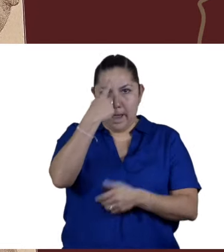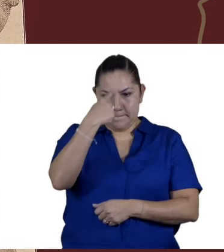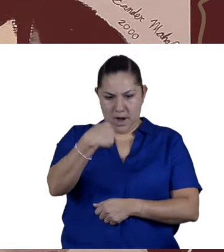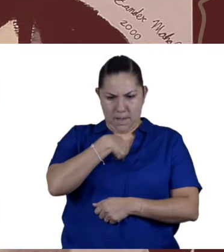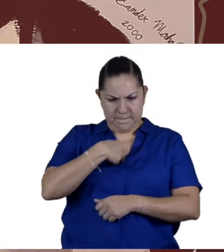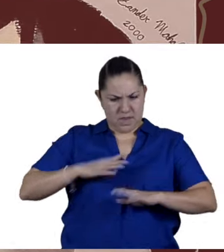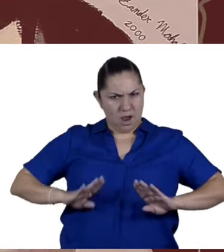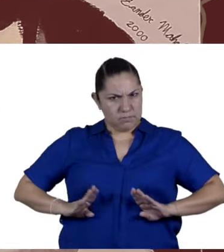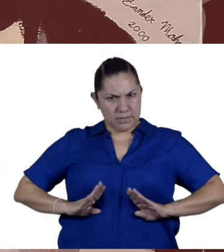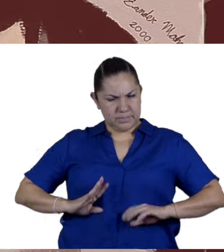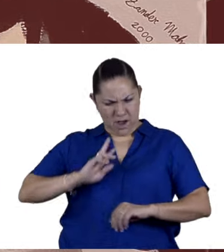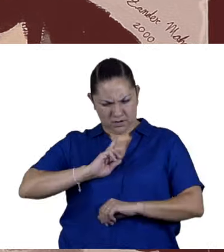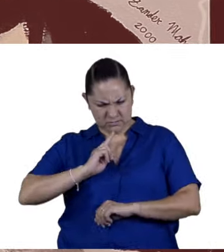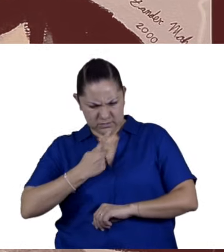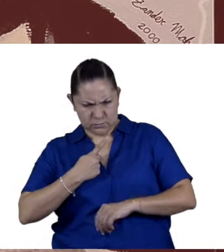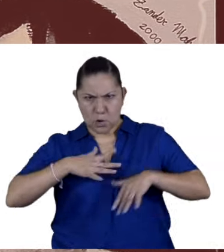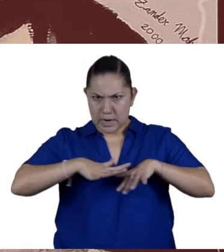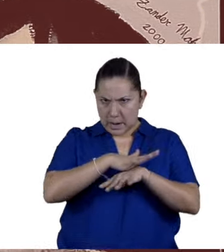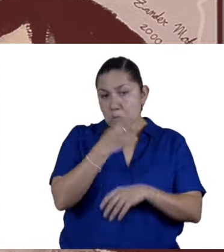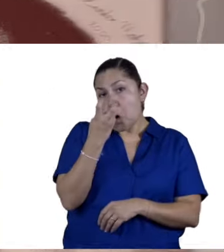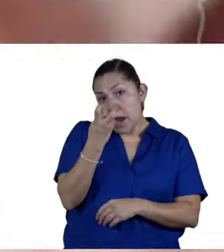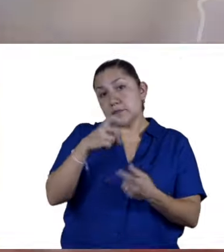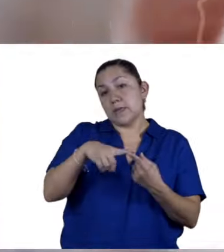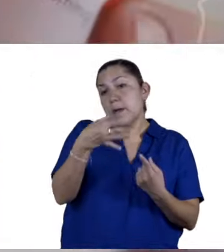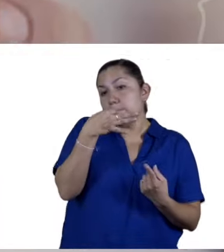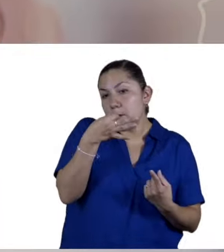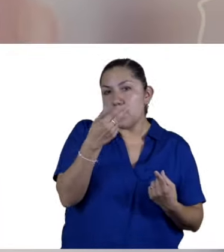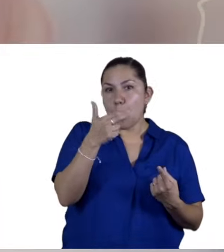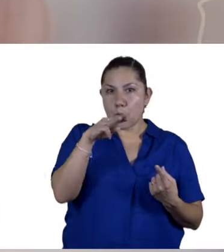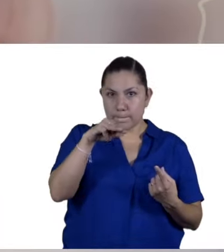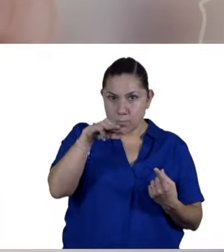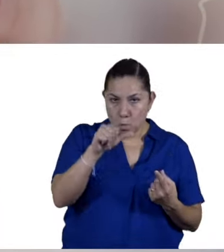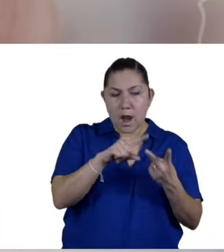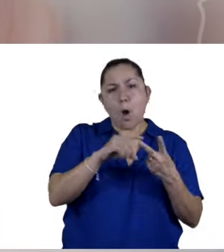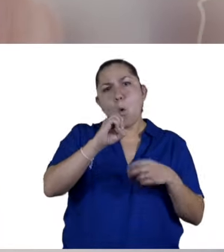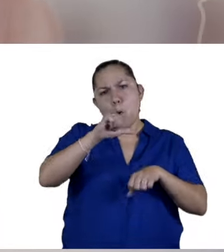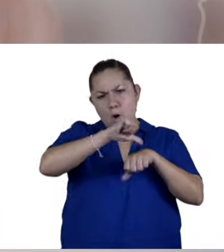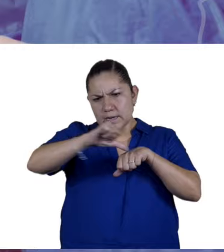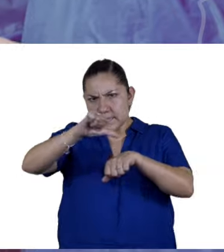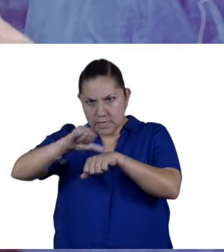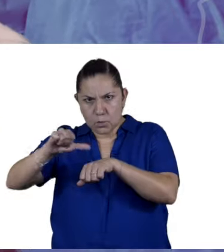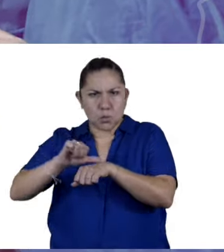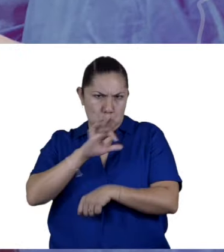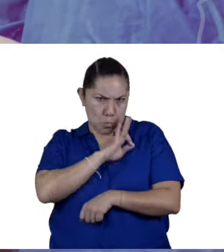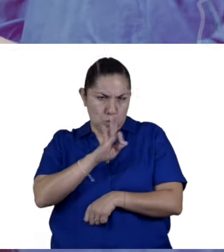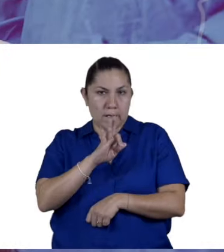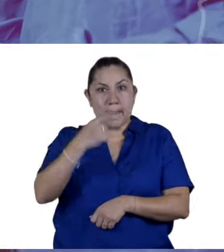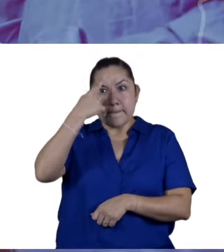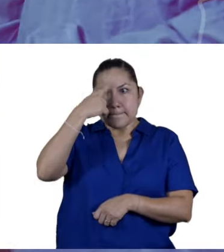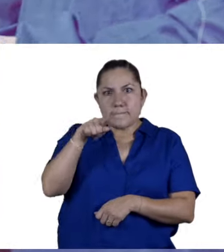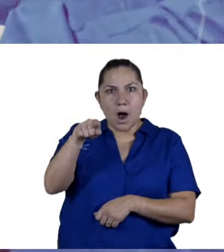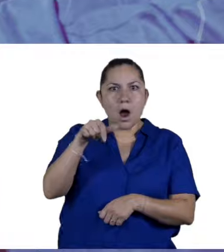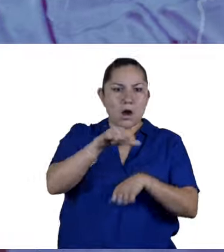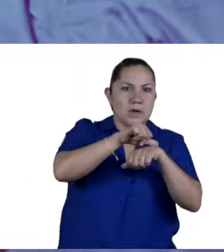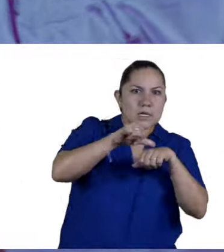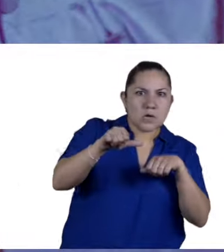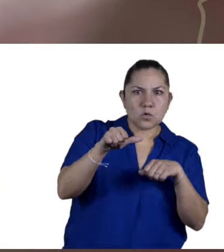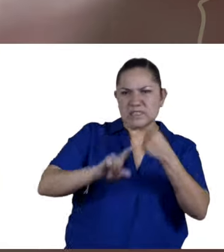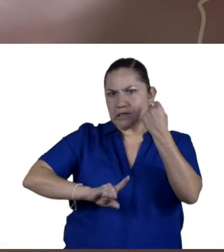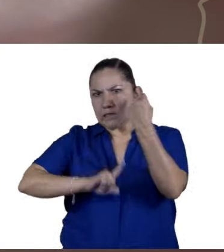identitaria, tales como la terapia hormonal y el uso de intervenciones quirúrgicas con menor